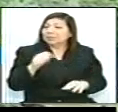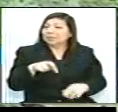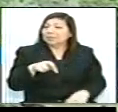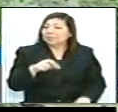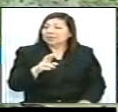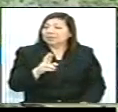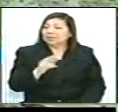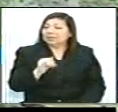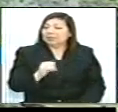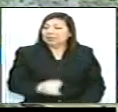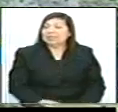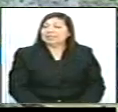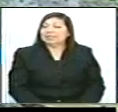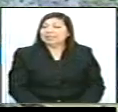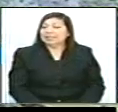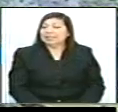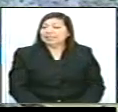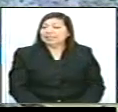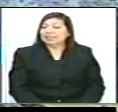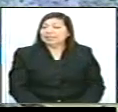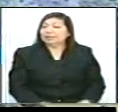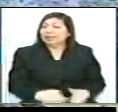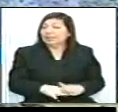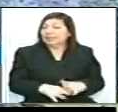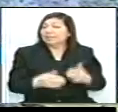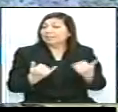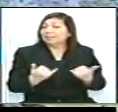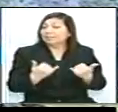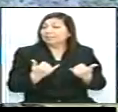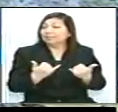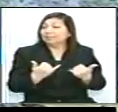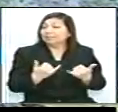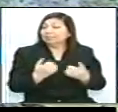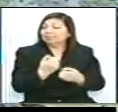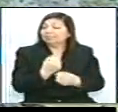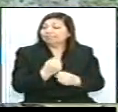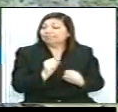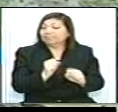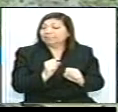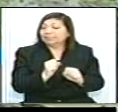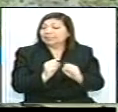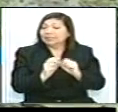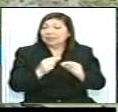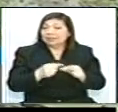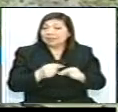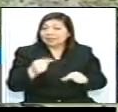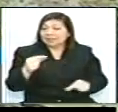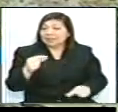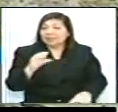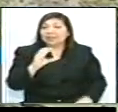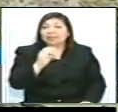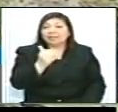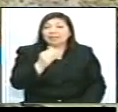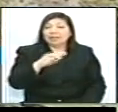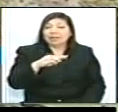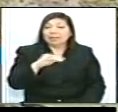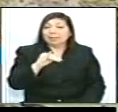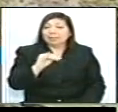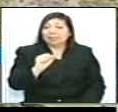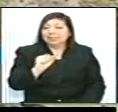PBI nacional, que dentro de ella está la explotación del gas de Camisea,